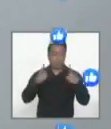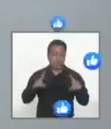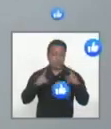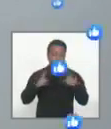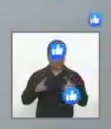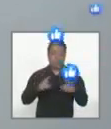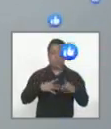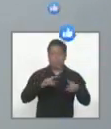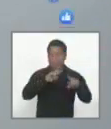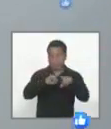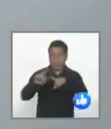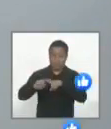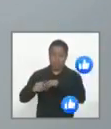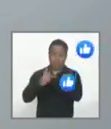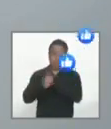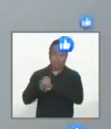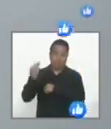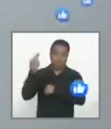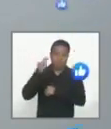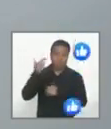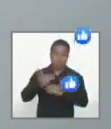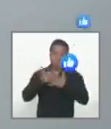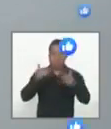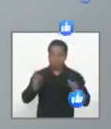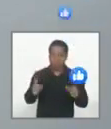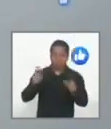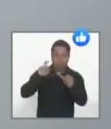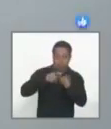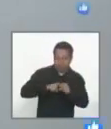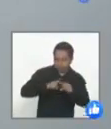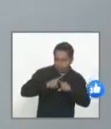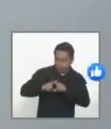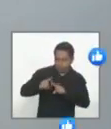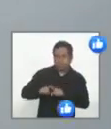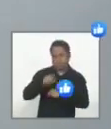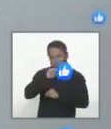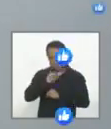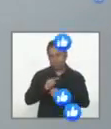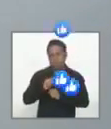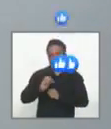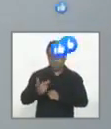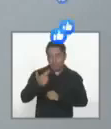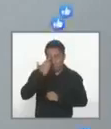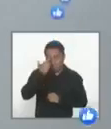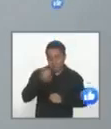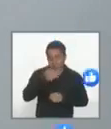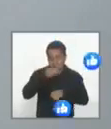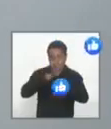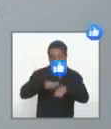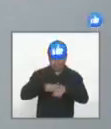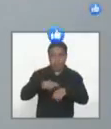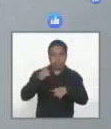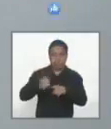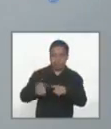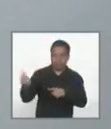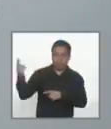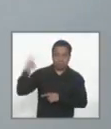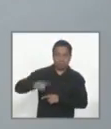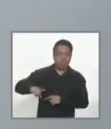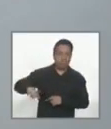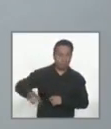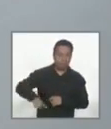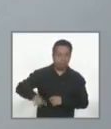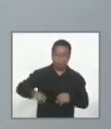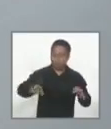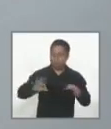los diferentes medios de comunicación que ya se hermanan con nosotros y le recordamos que es un ejercicio que encabeza el gobierno del estado y los servicios